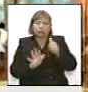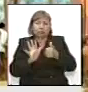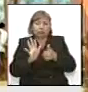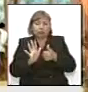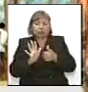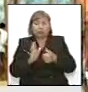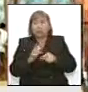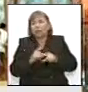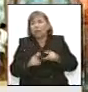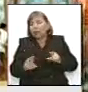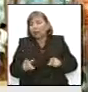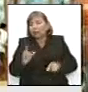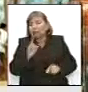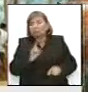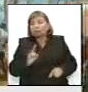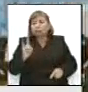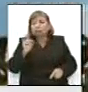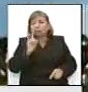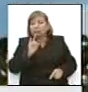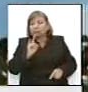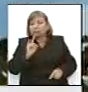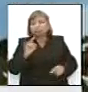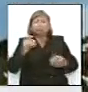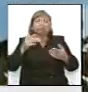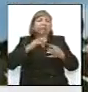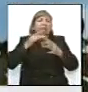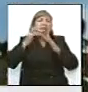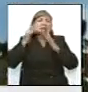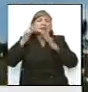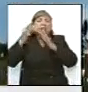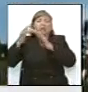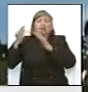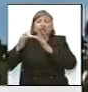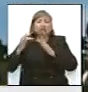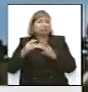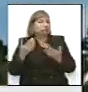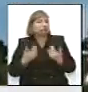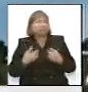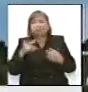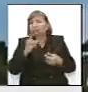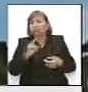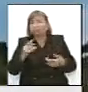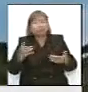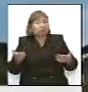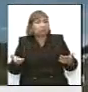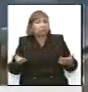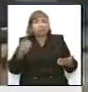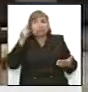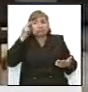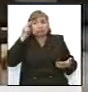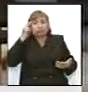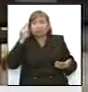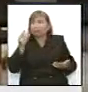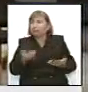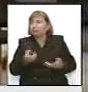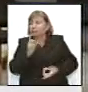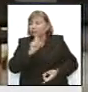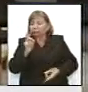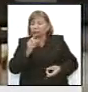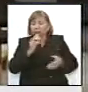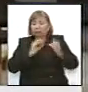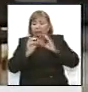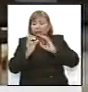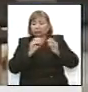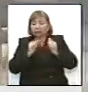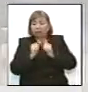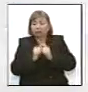siendo subutilizada y las redes regionales se encontrarían inoperativas, entre otras razones, porque no se han coubicado con